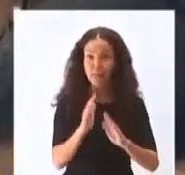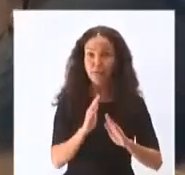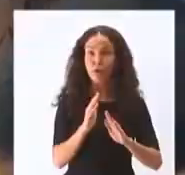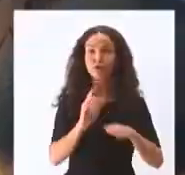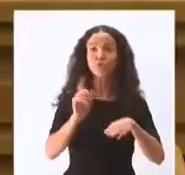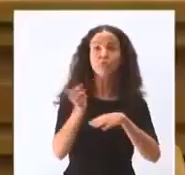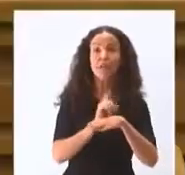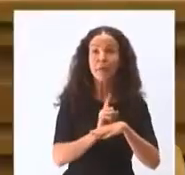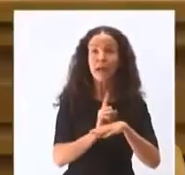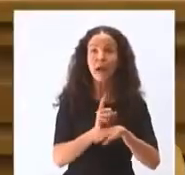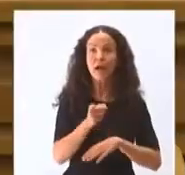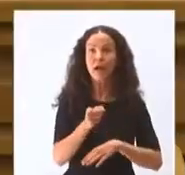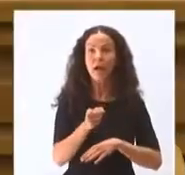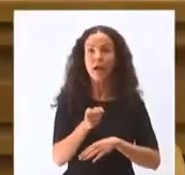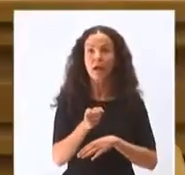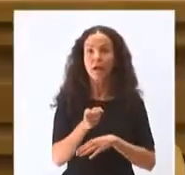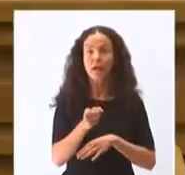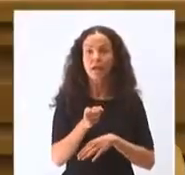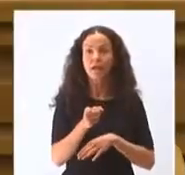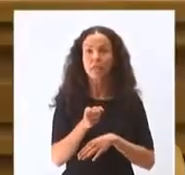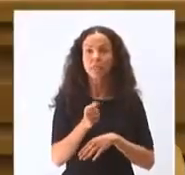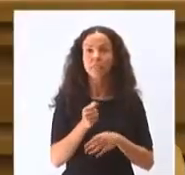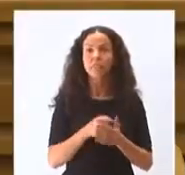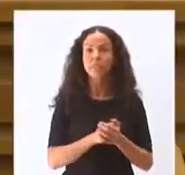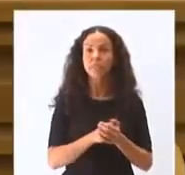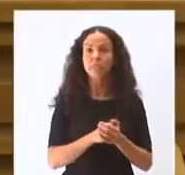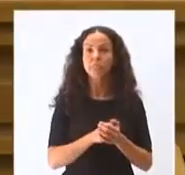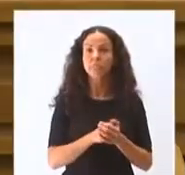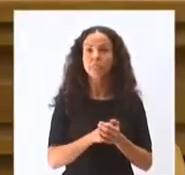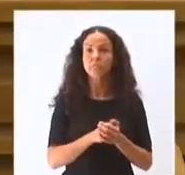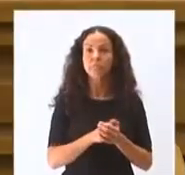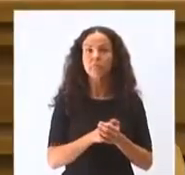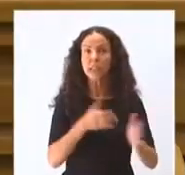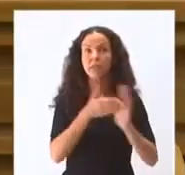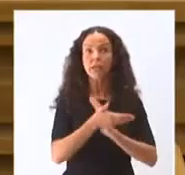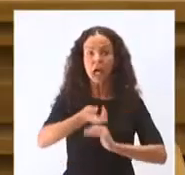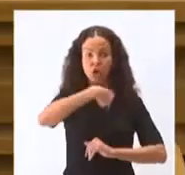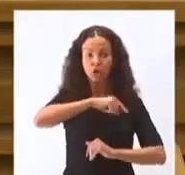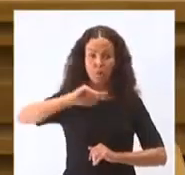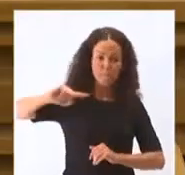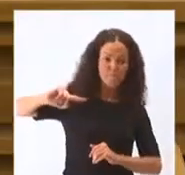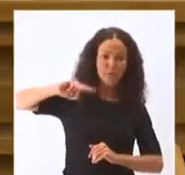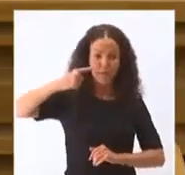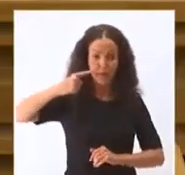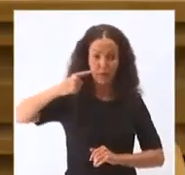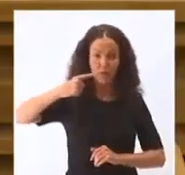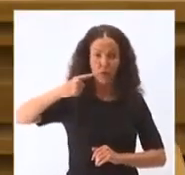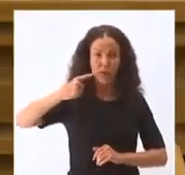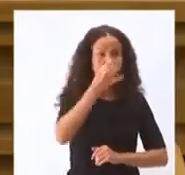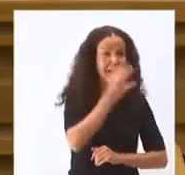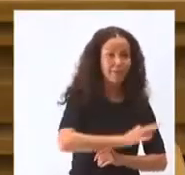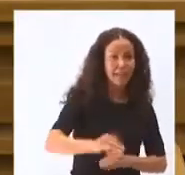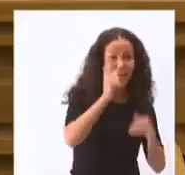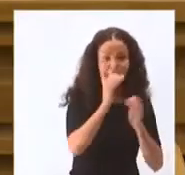no se debe estar nos hace de estar en cabeza en población infantil atendida somos la tercera